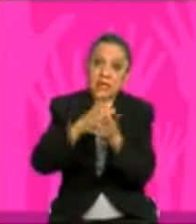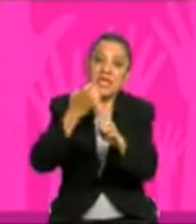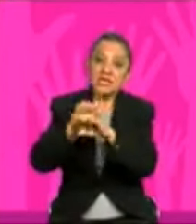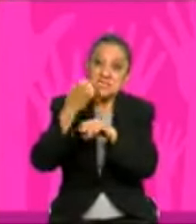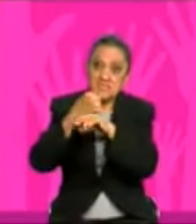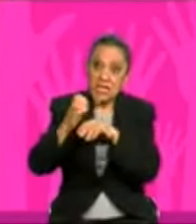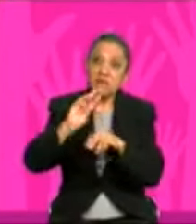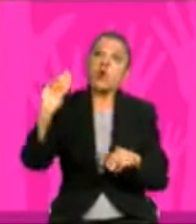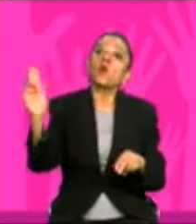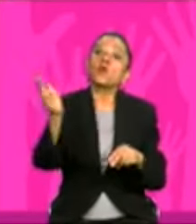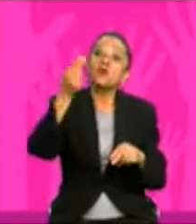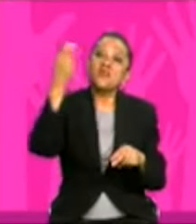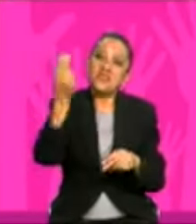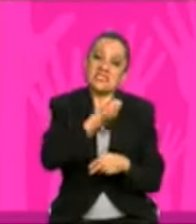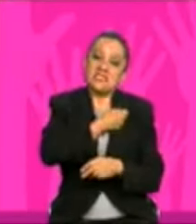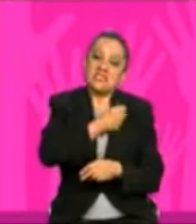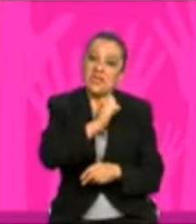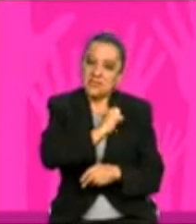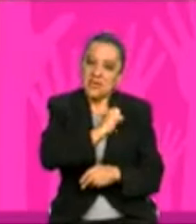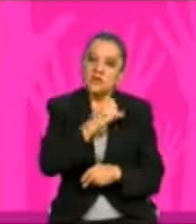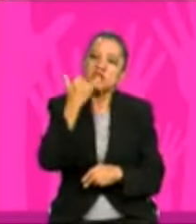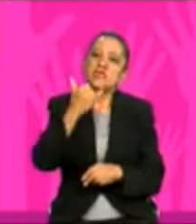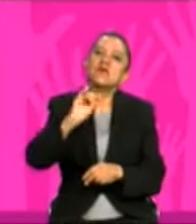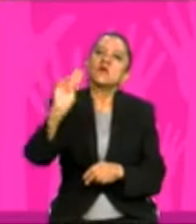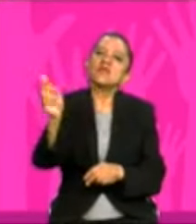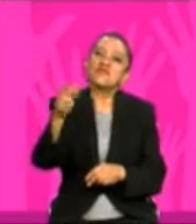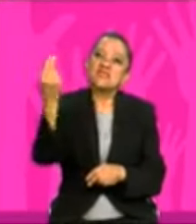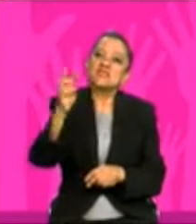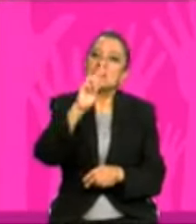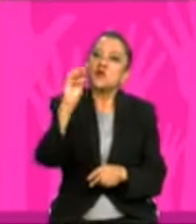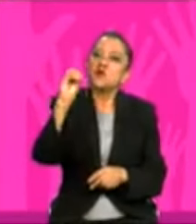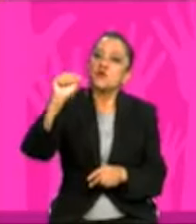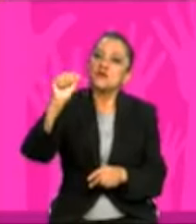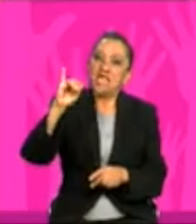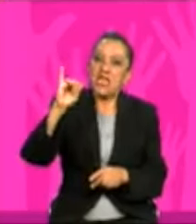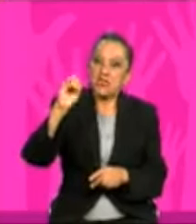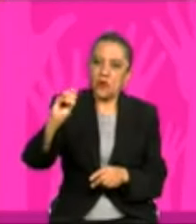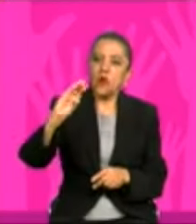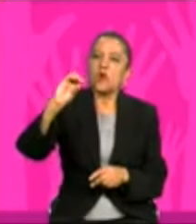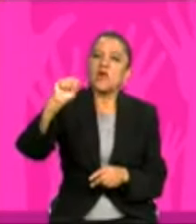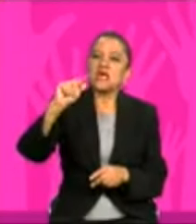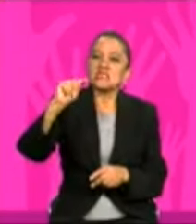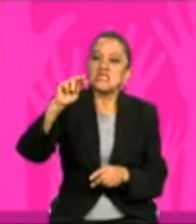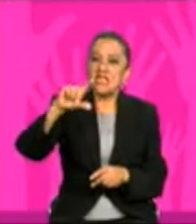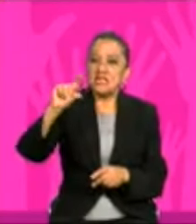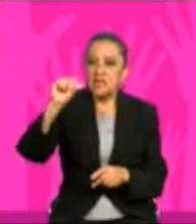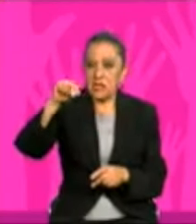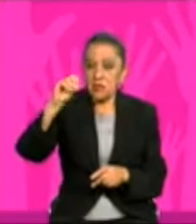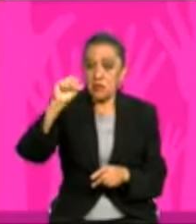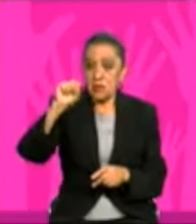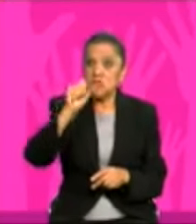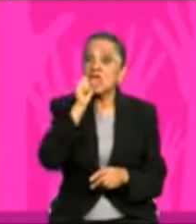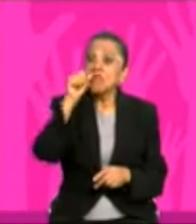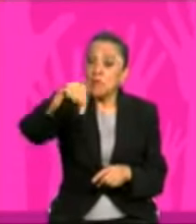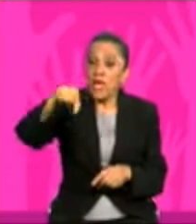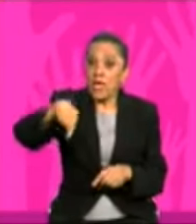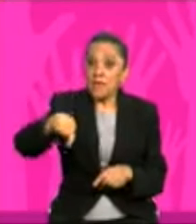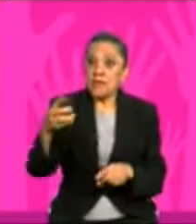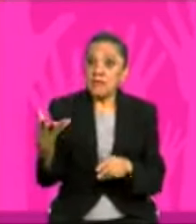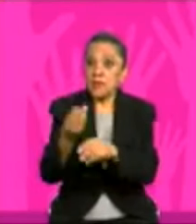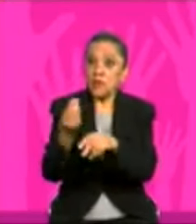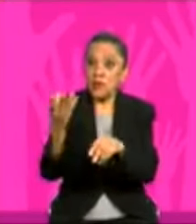Universidad Rosario Castellanos. Es muy importante también el programa federal que se va a implementar aquí y al cual vamos a